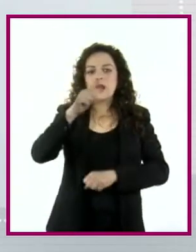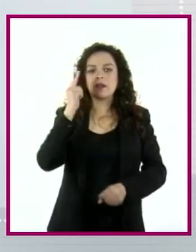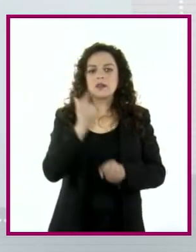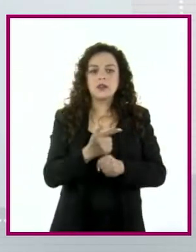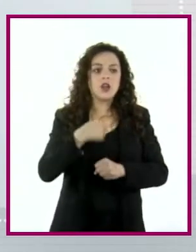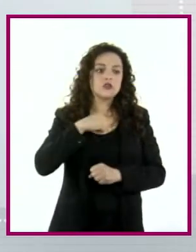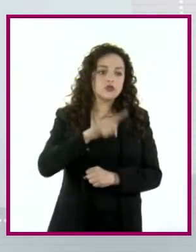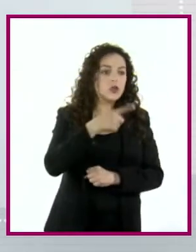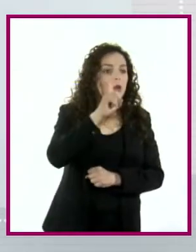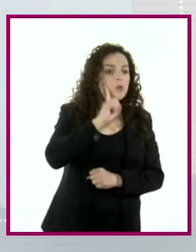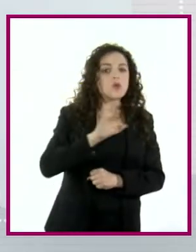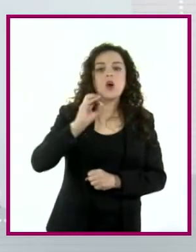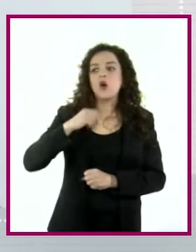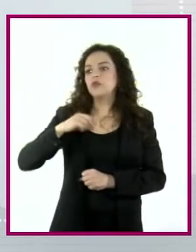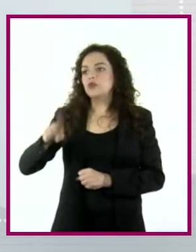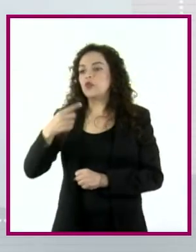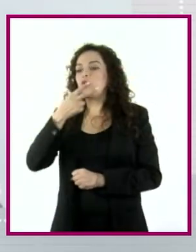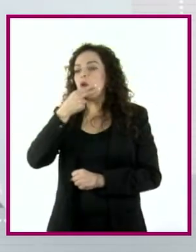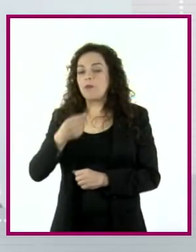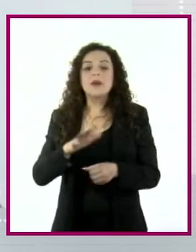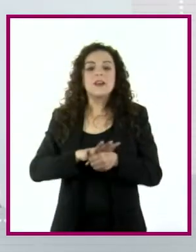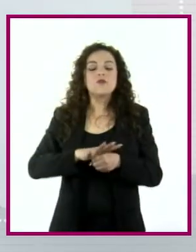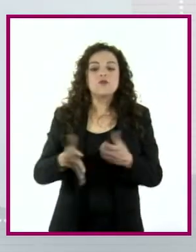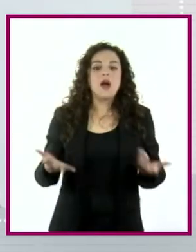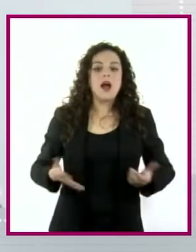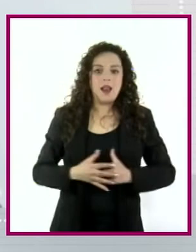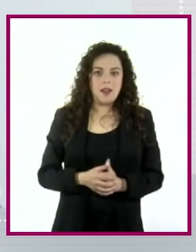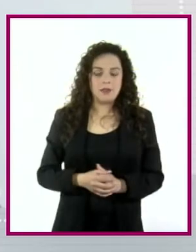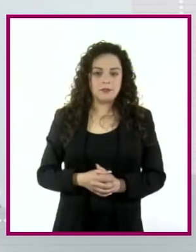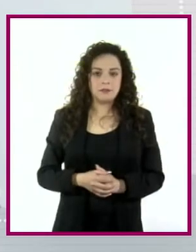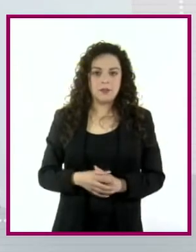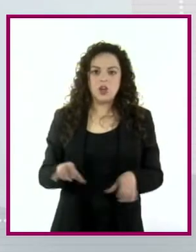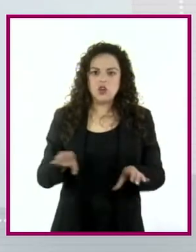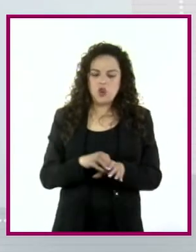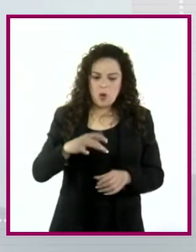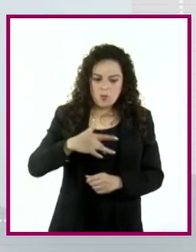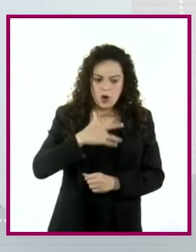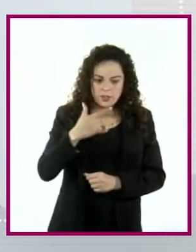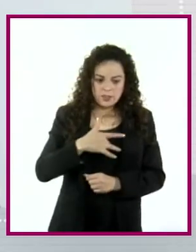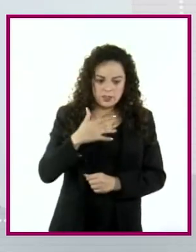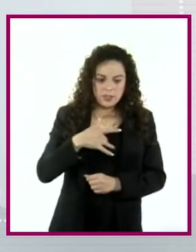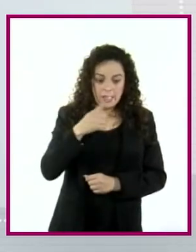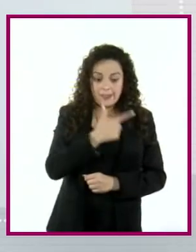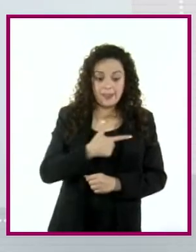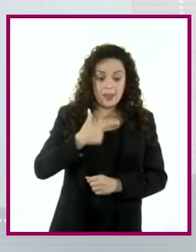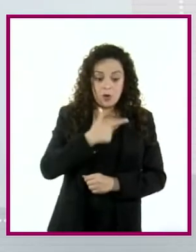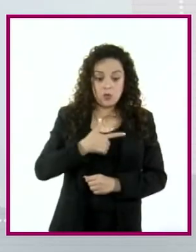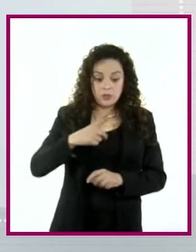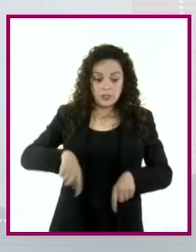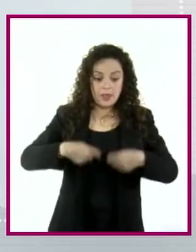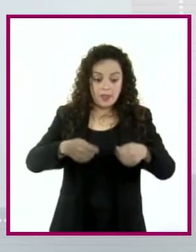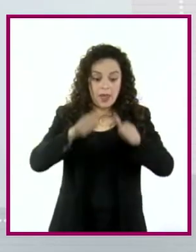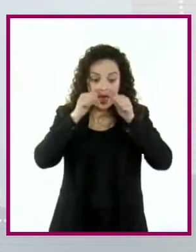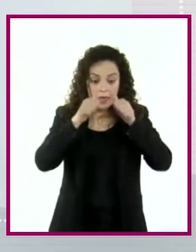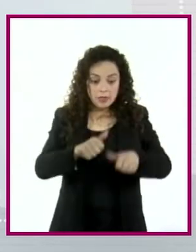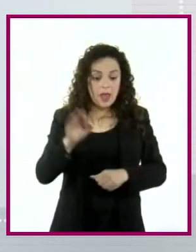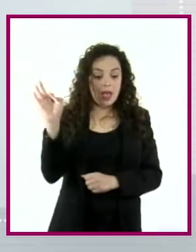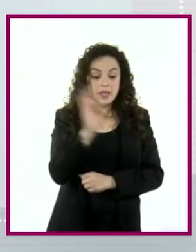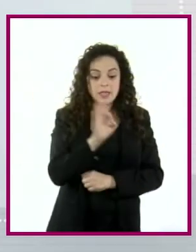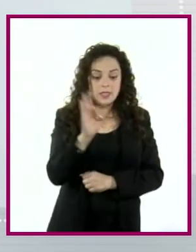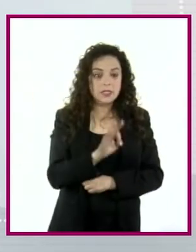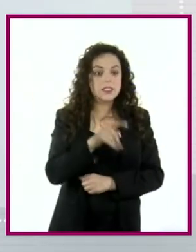eran mujeres? ¿Y cómo les hubiera gustado que les trataran en caso de que no se